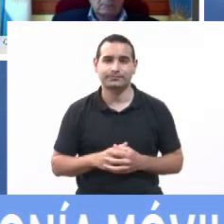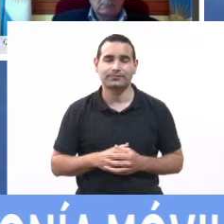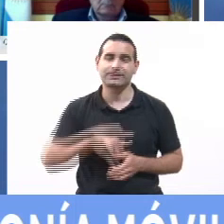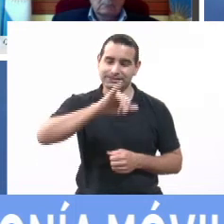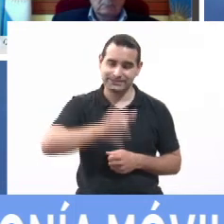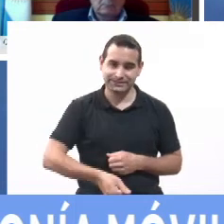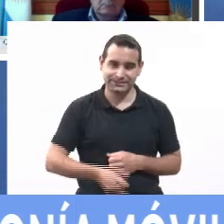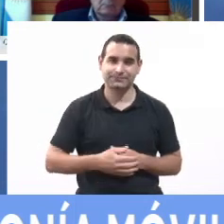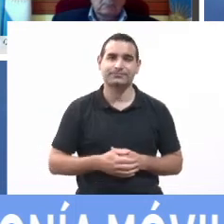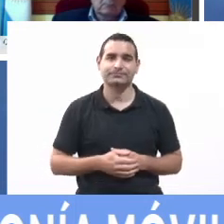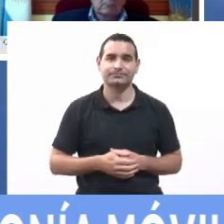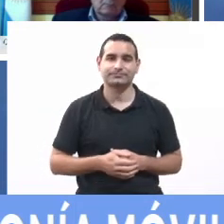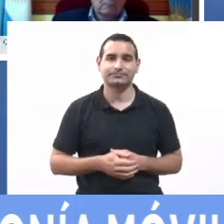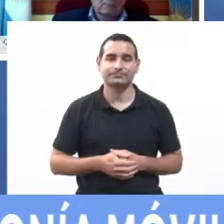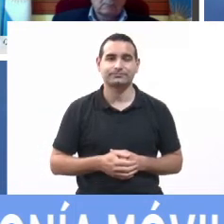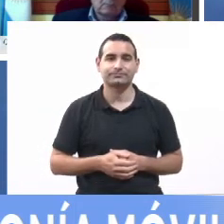Afirmativo, señor